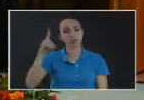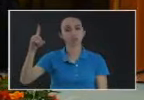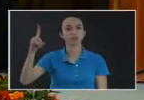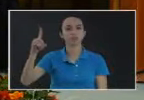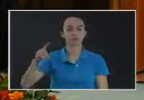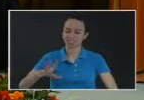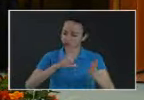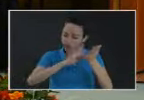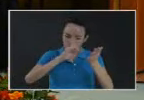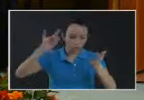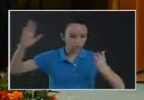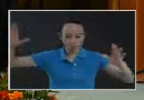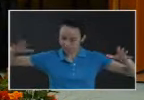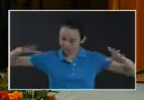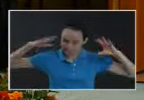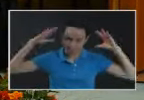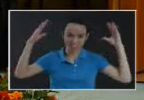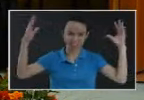Algo glorioso, algo grande.